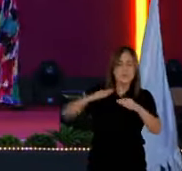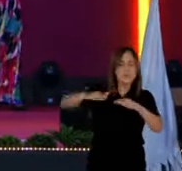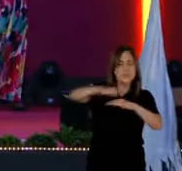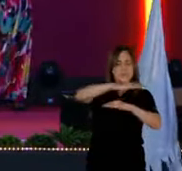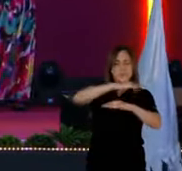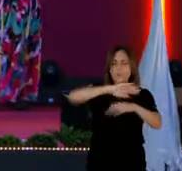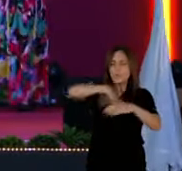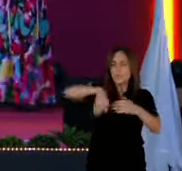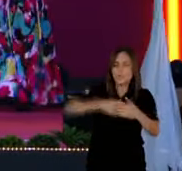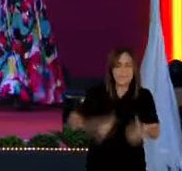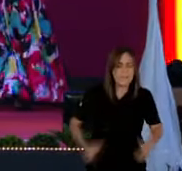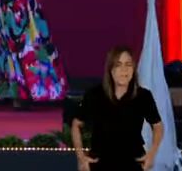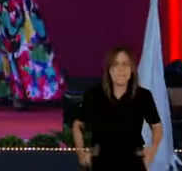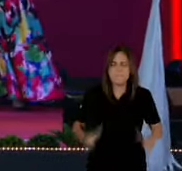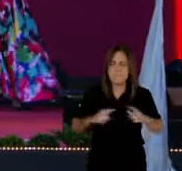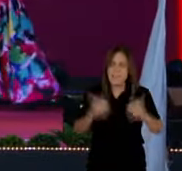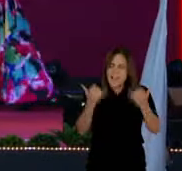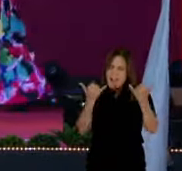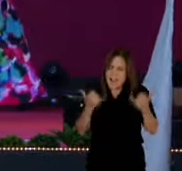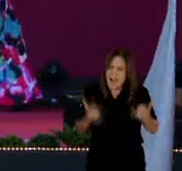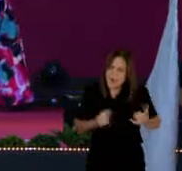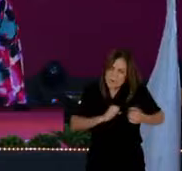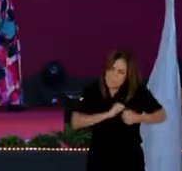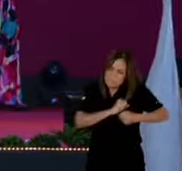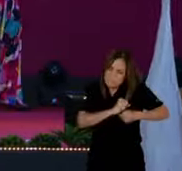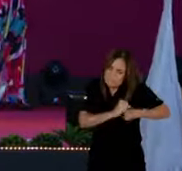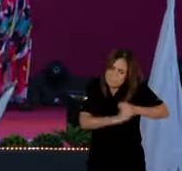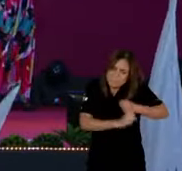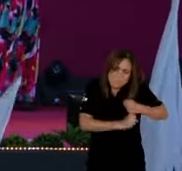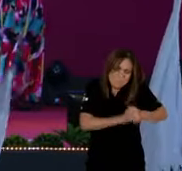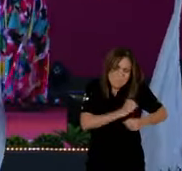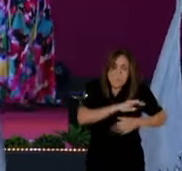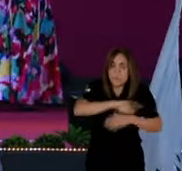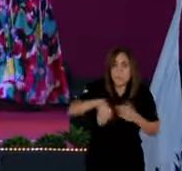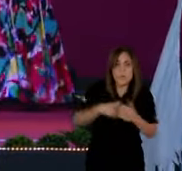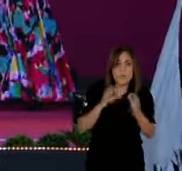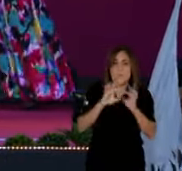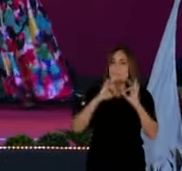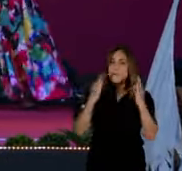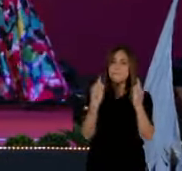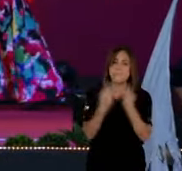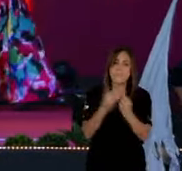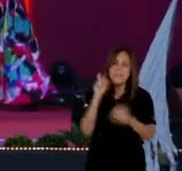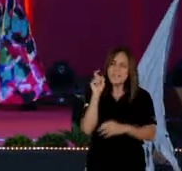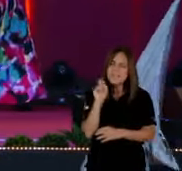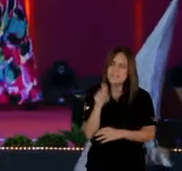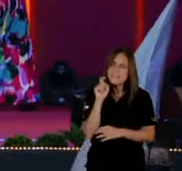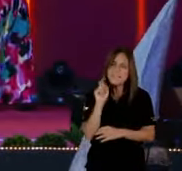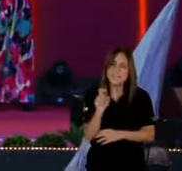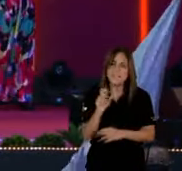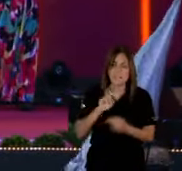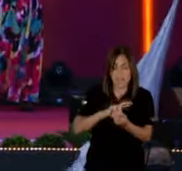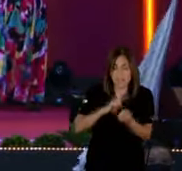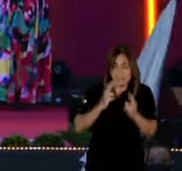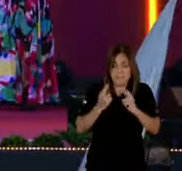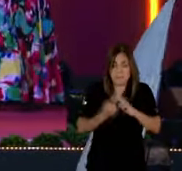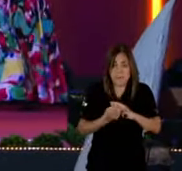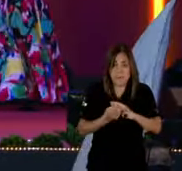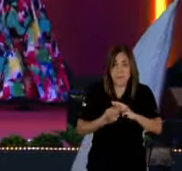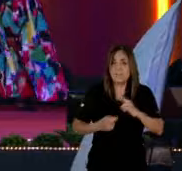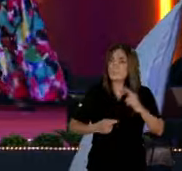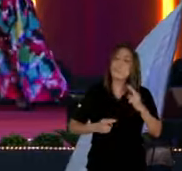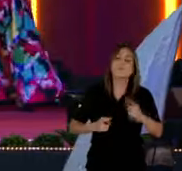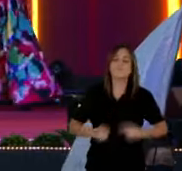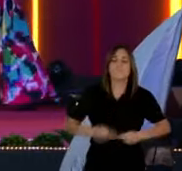toda familia que necesita restauración y transformación. Señor, si tú lo hiciste con nosotros, si lo hiciste